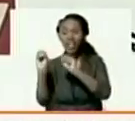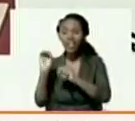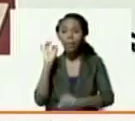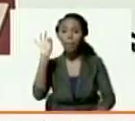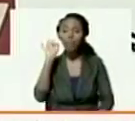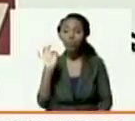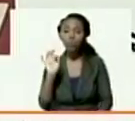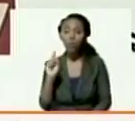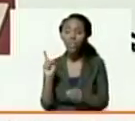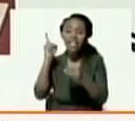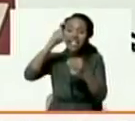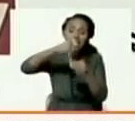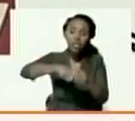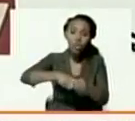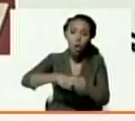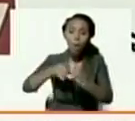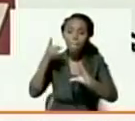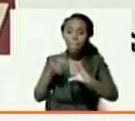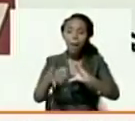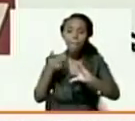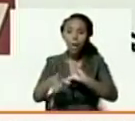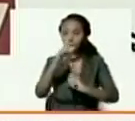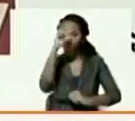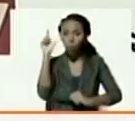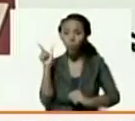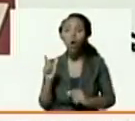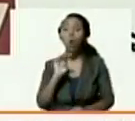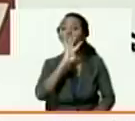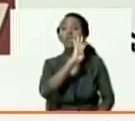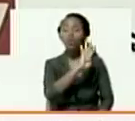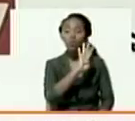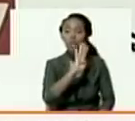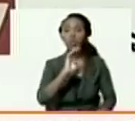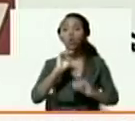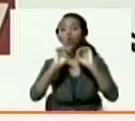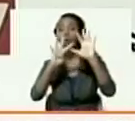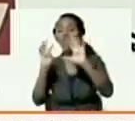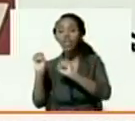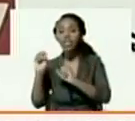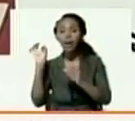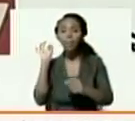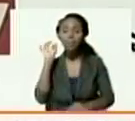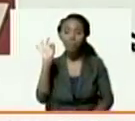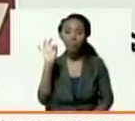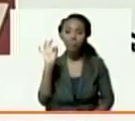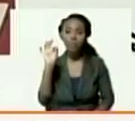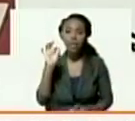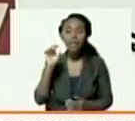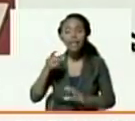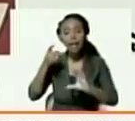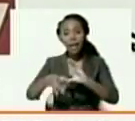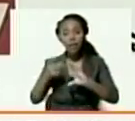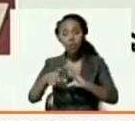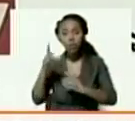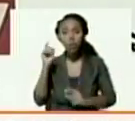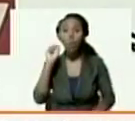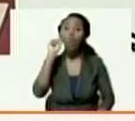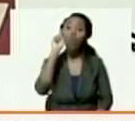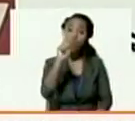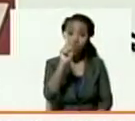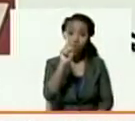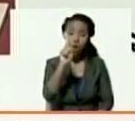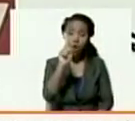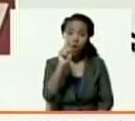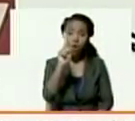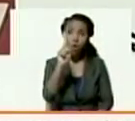de inscripción y carnetización, 490 puntos de inscripción y carnetización. Vamos a tener uno, al menos